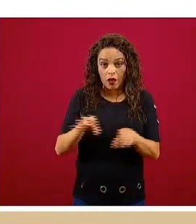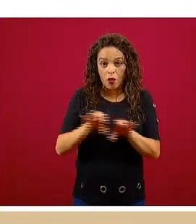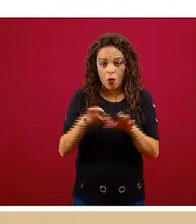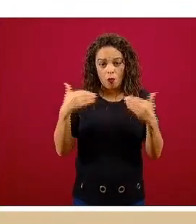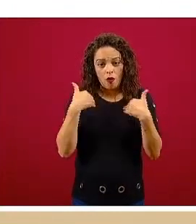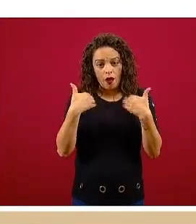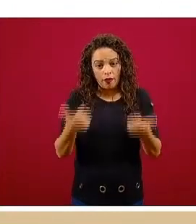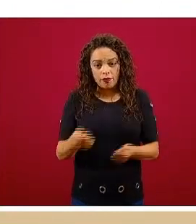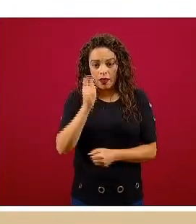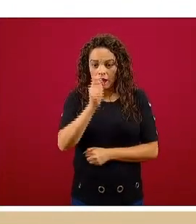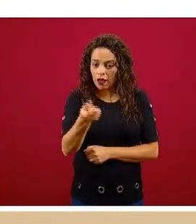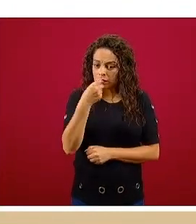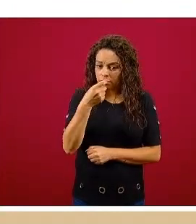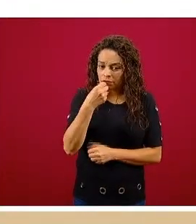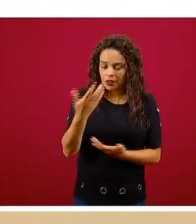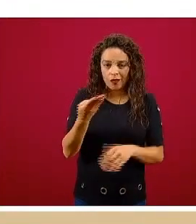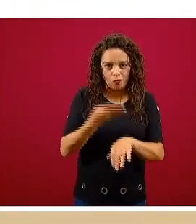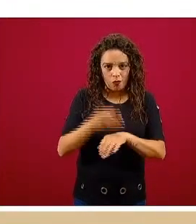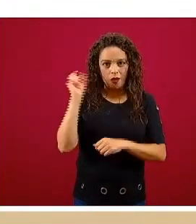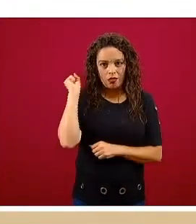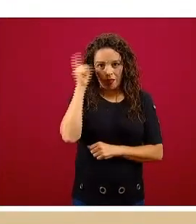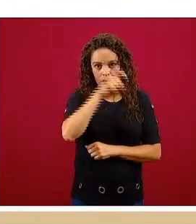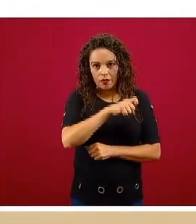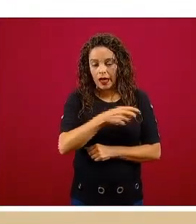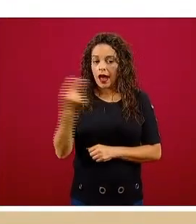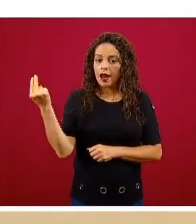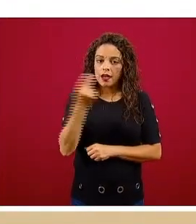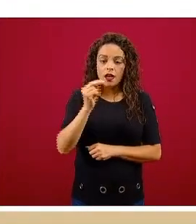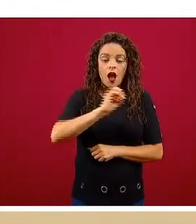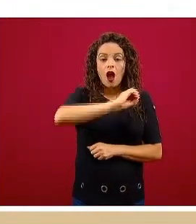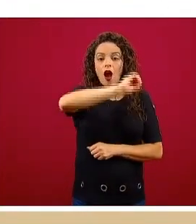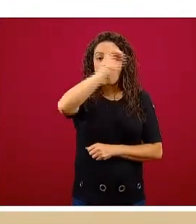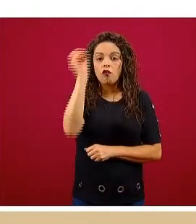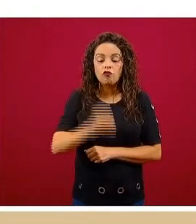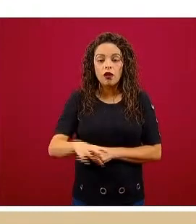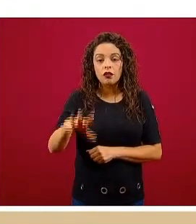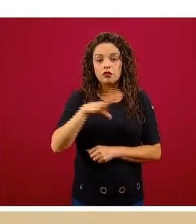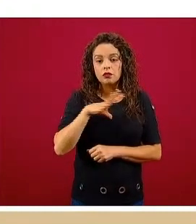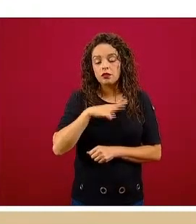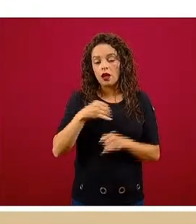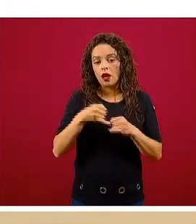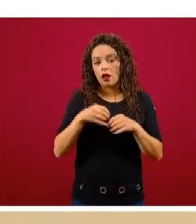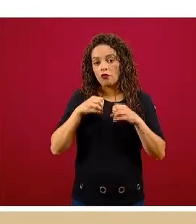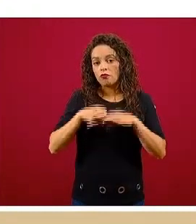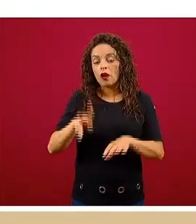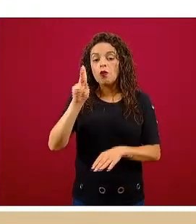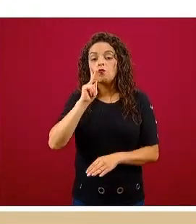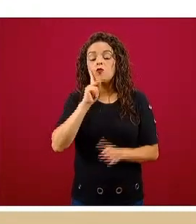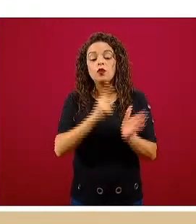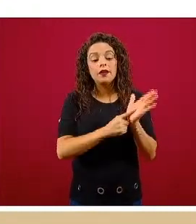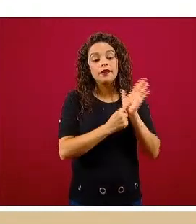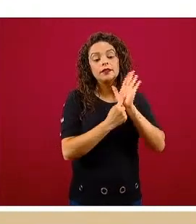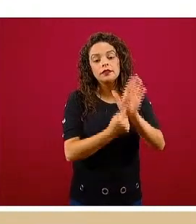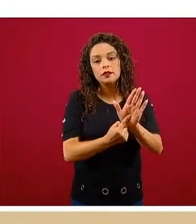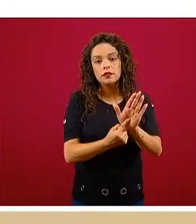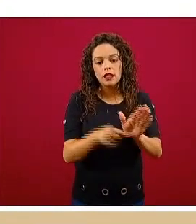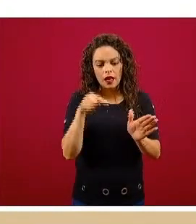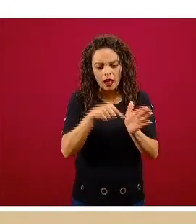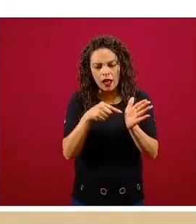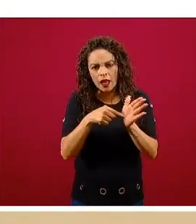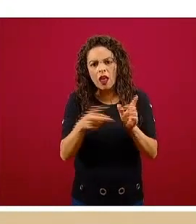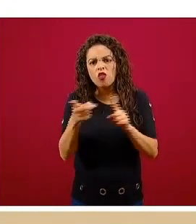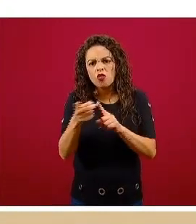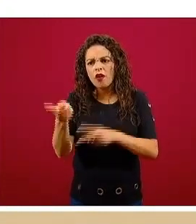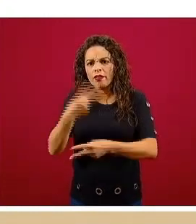sin que ésta se encuentre sustentada en evidencia, y esta evidencia se obtiene del